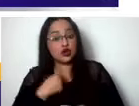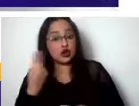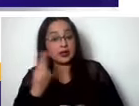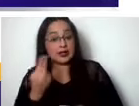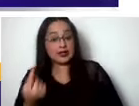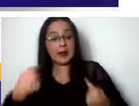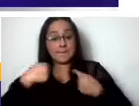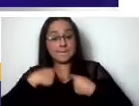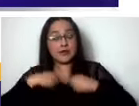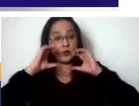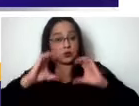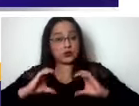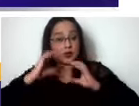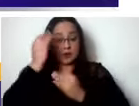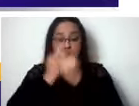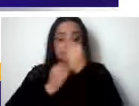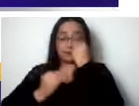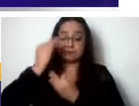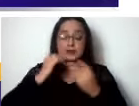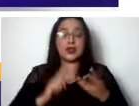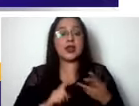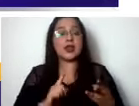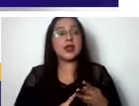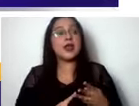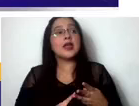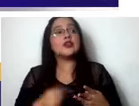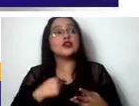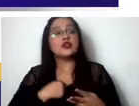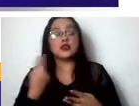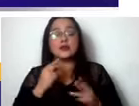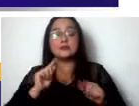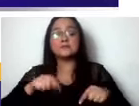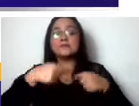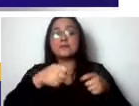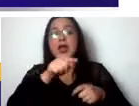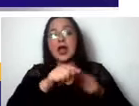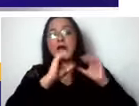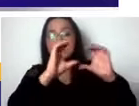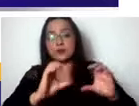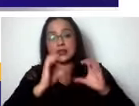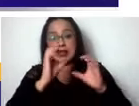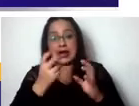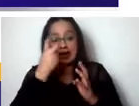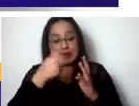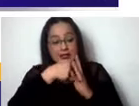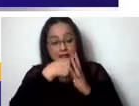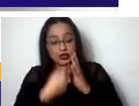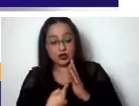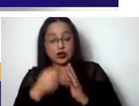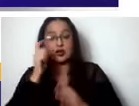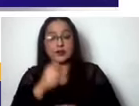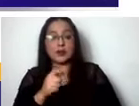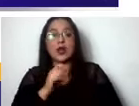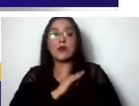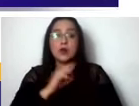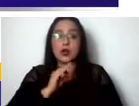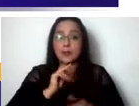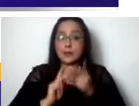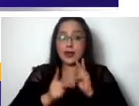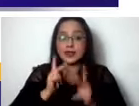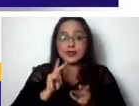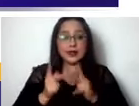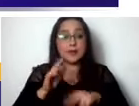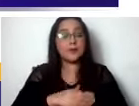poco esas 4 oraciones para mí son como el mantra al que llegué para poder poner a conversación esto de